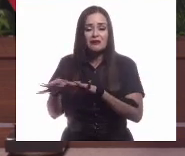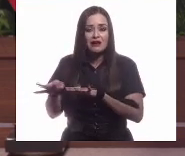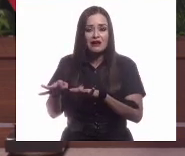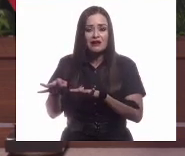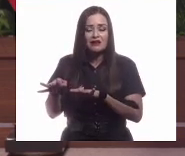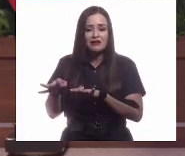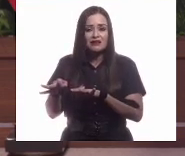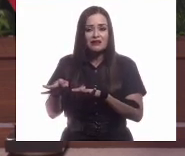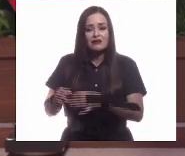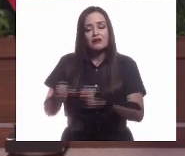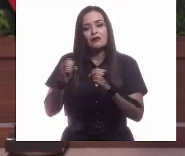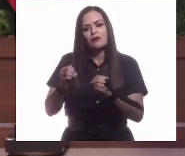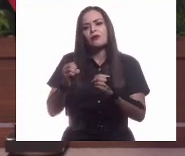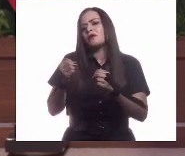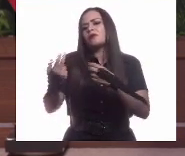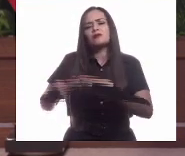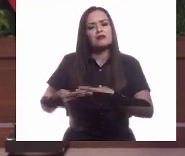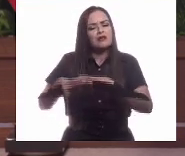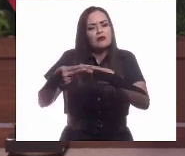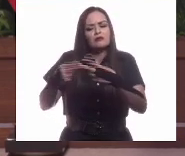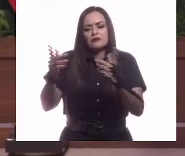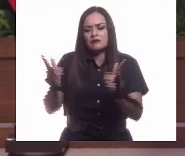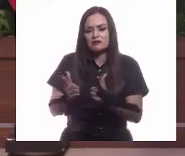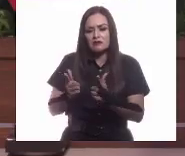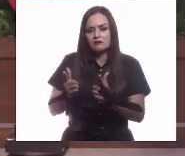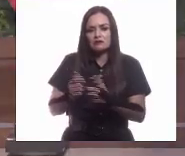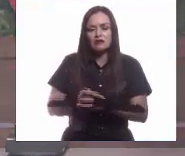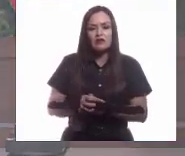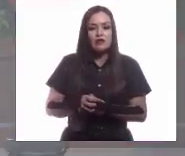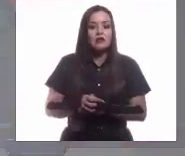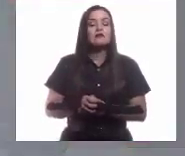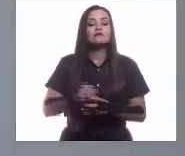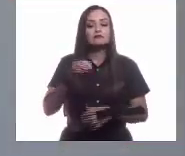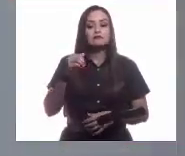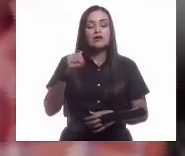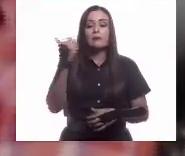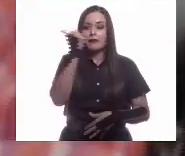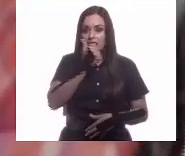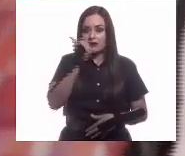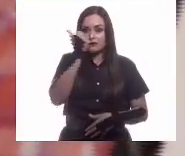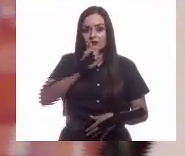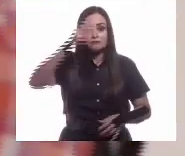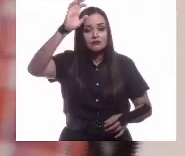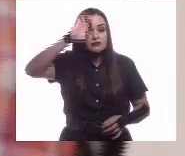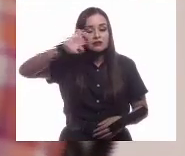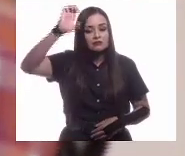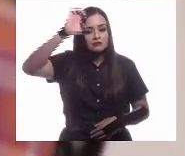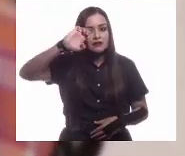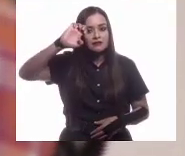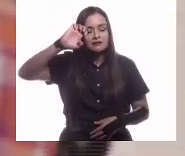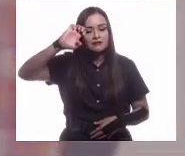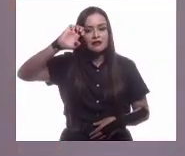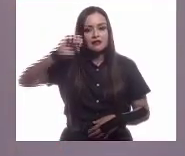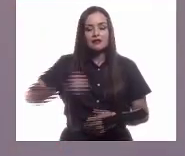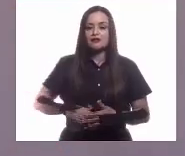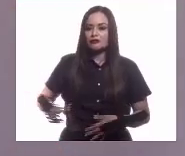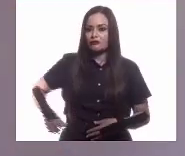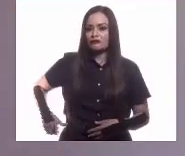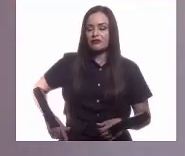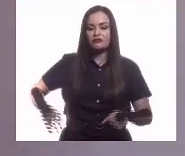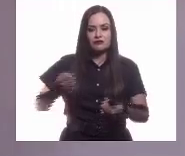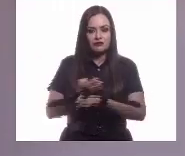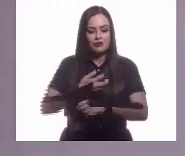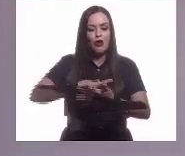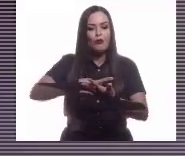apoyos para emprender. Para que los recién egresados cuenten con experiencia, arrancamos en el gobierno del estado un